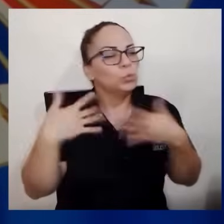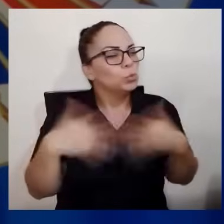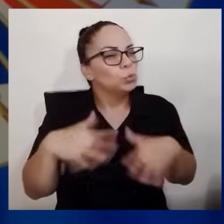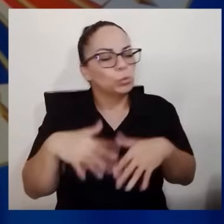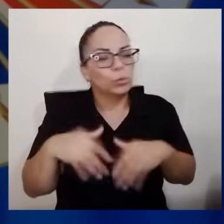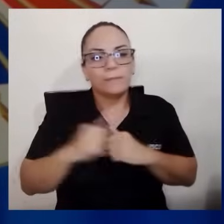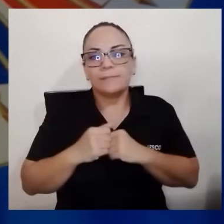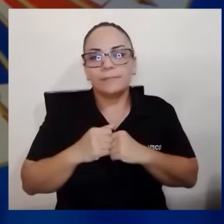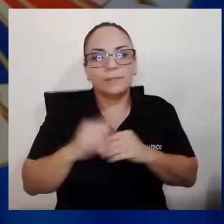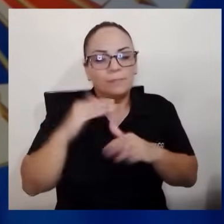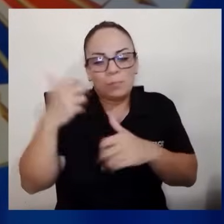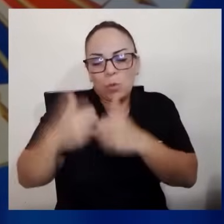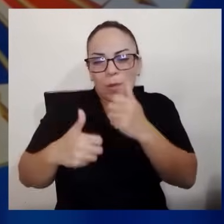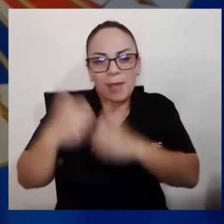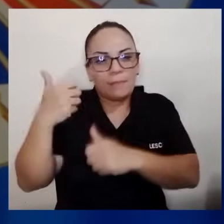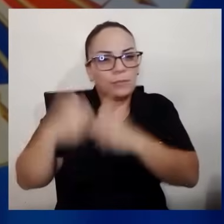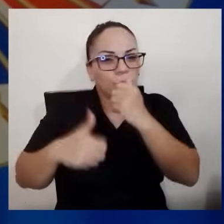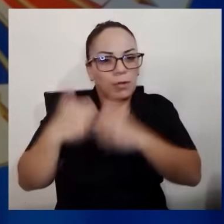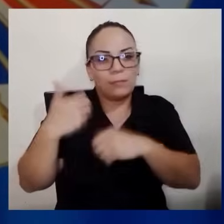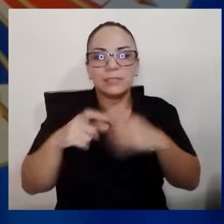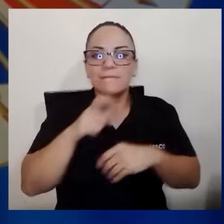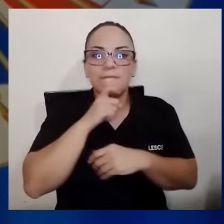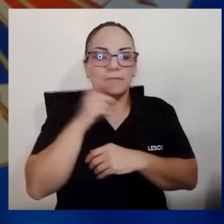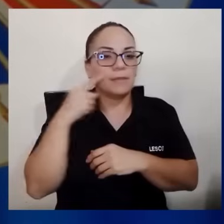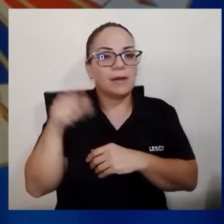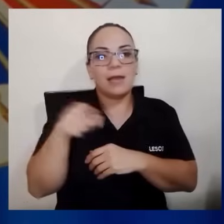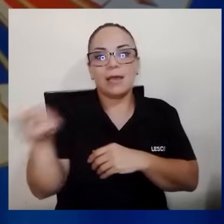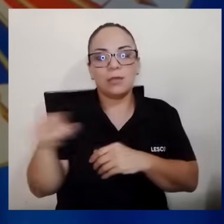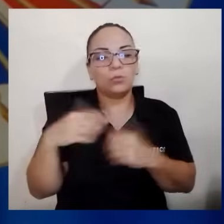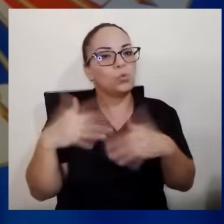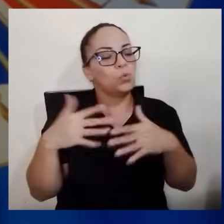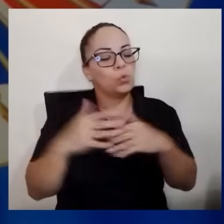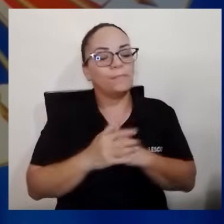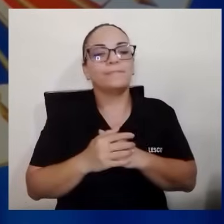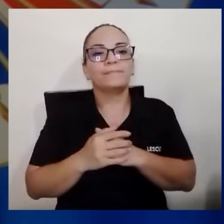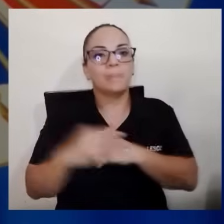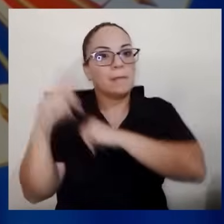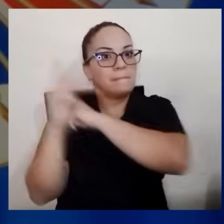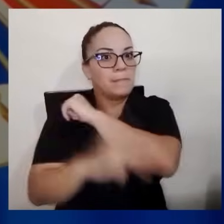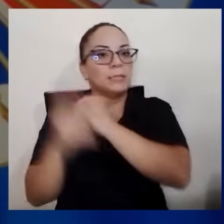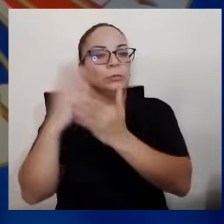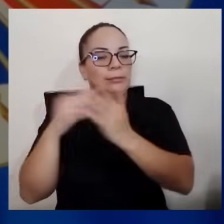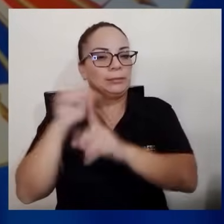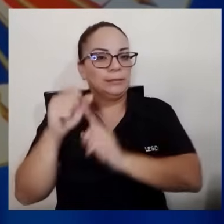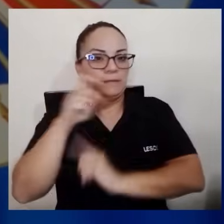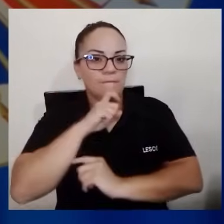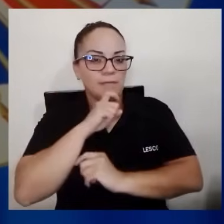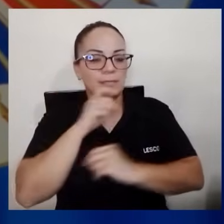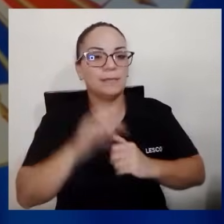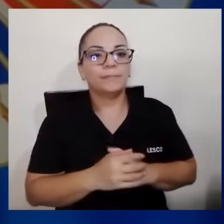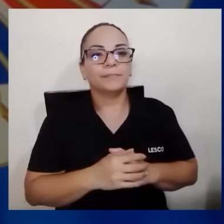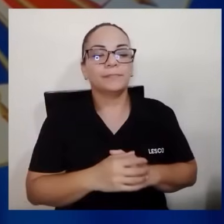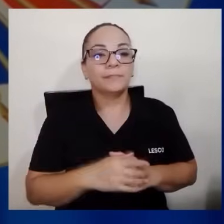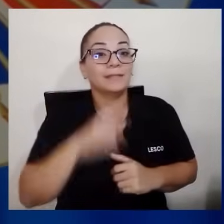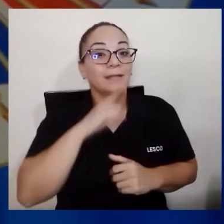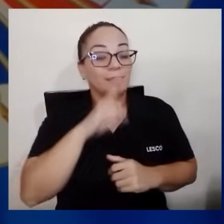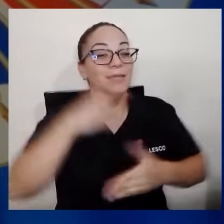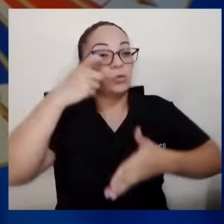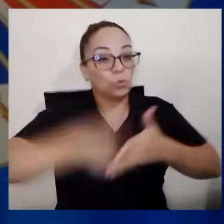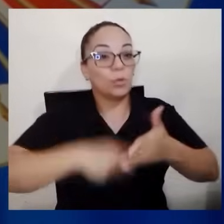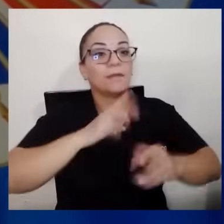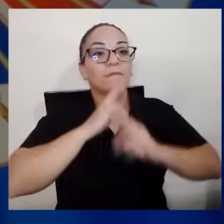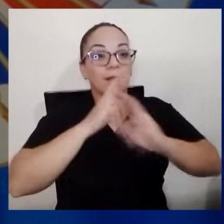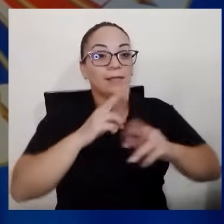problemas las posibilidades de nuestras naciones hay una dura realidad en América